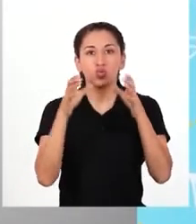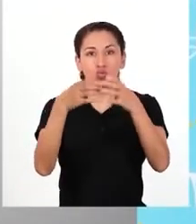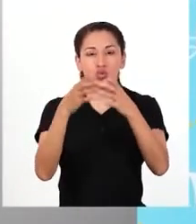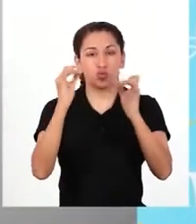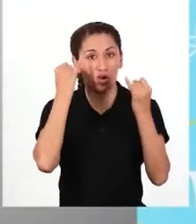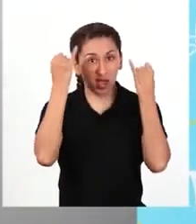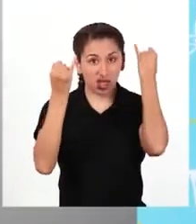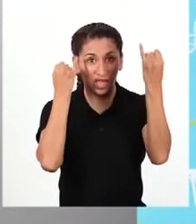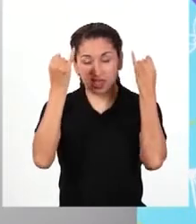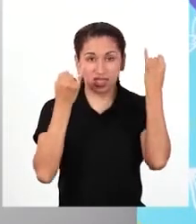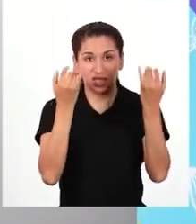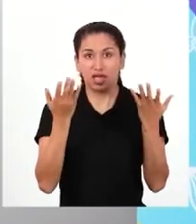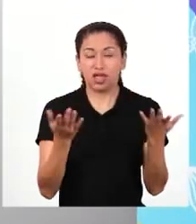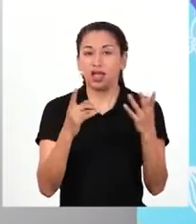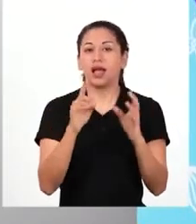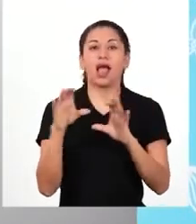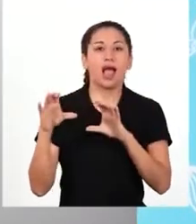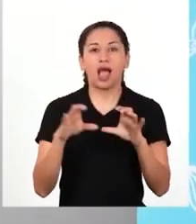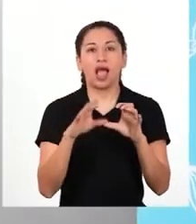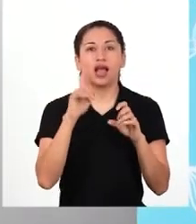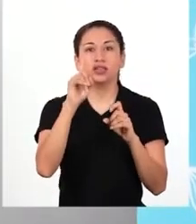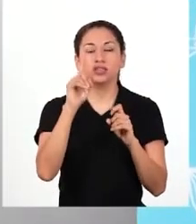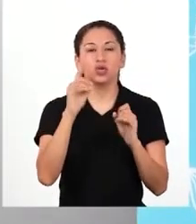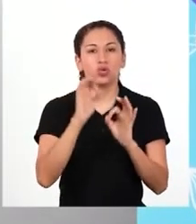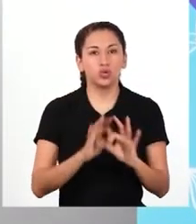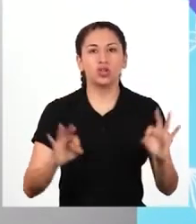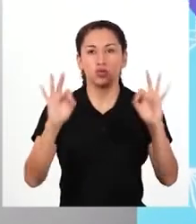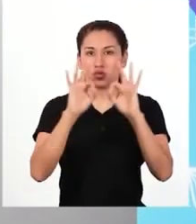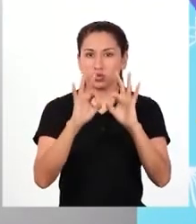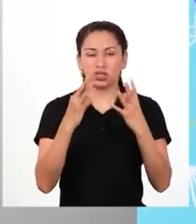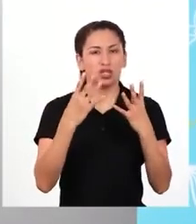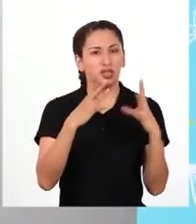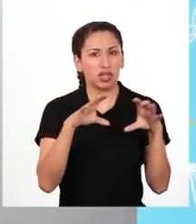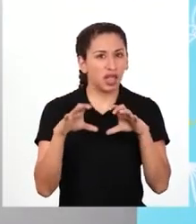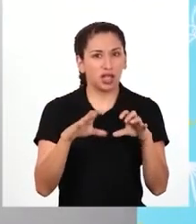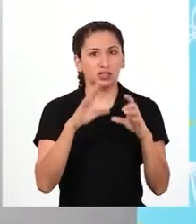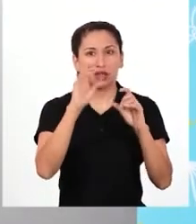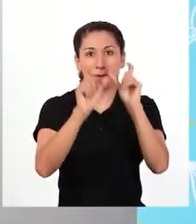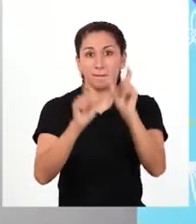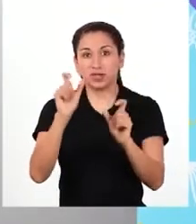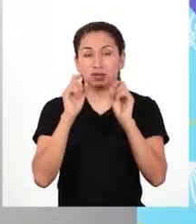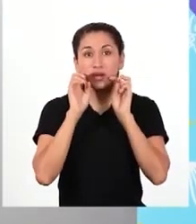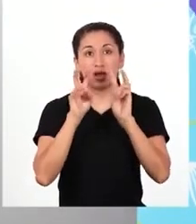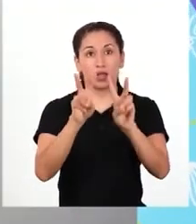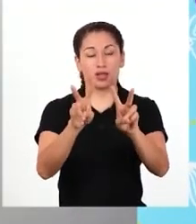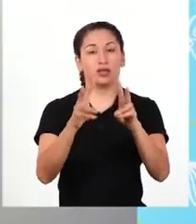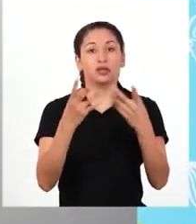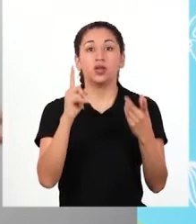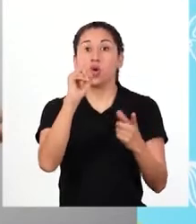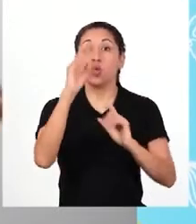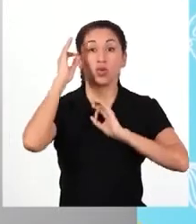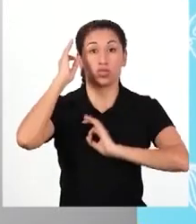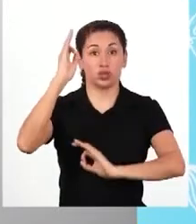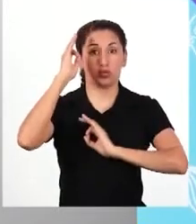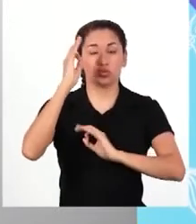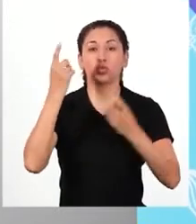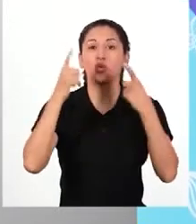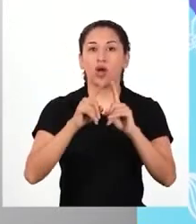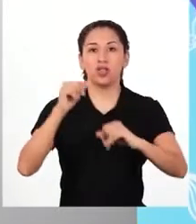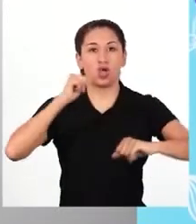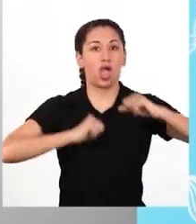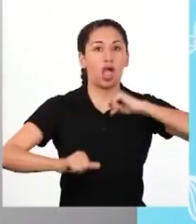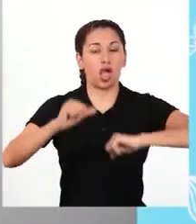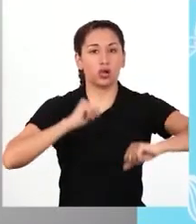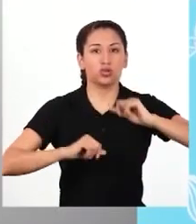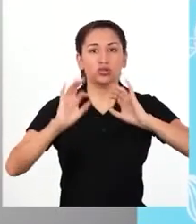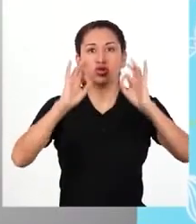es la exposición de ideas sobre un tema determinado, con el fin de hacer reflexionar y convencer al público. Se